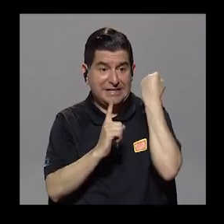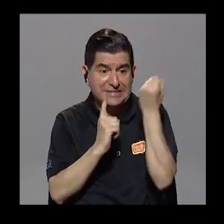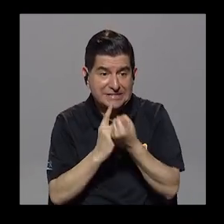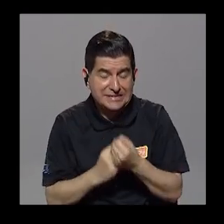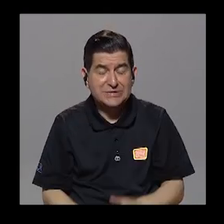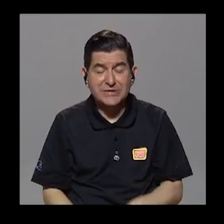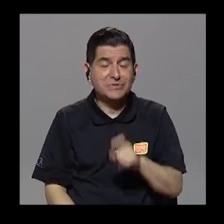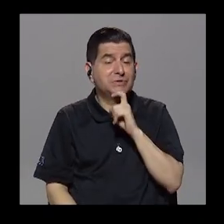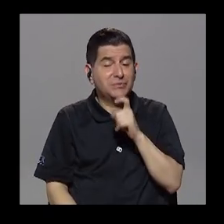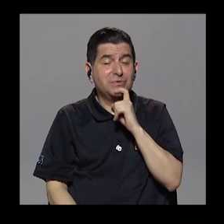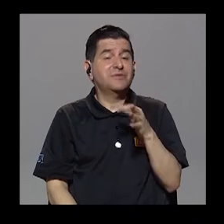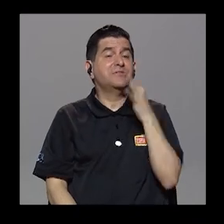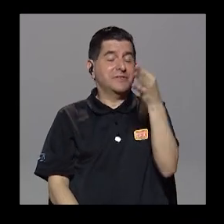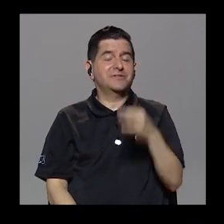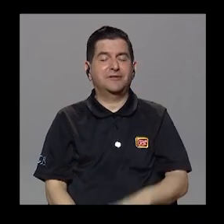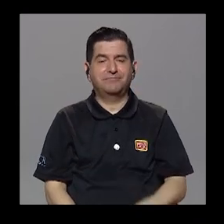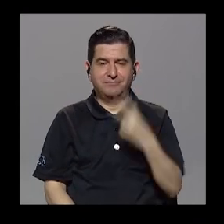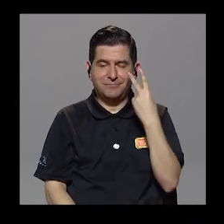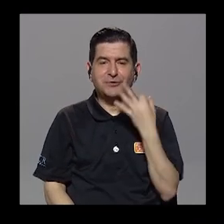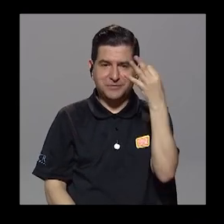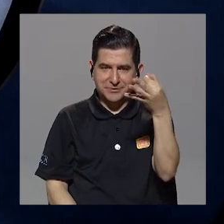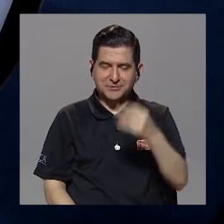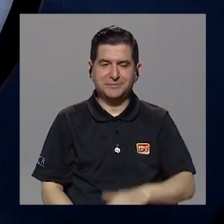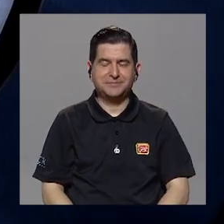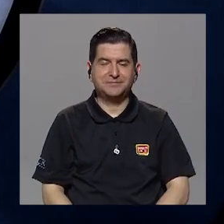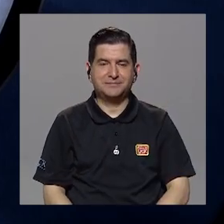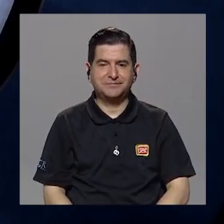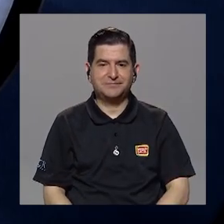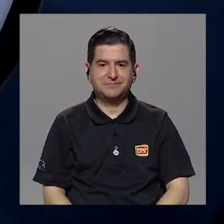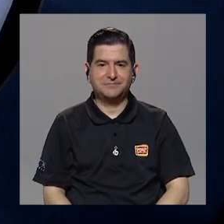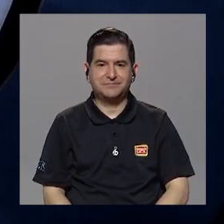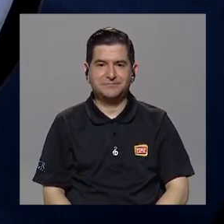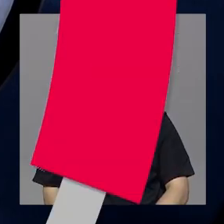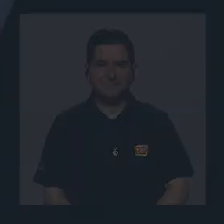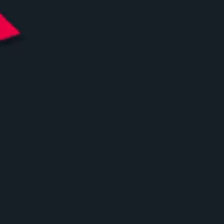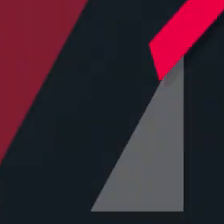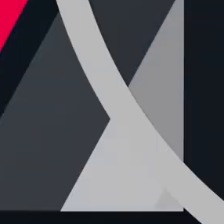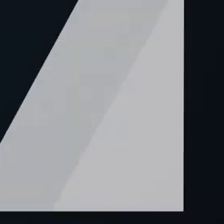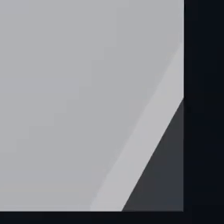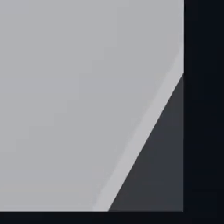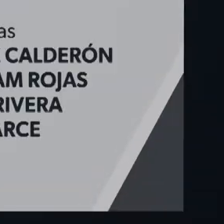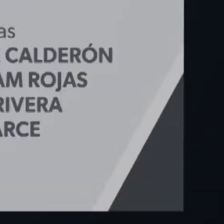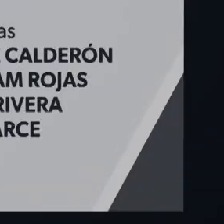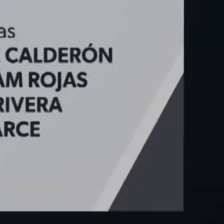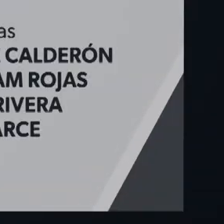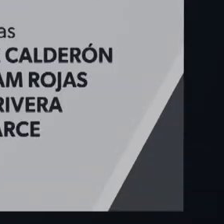hay que subir muy fuerte. Hasta luego.